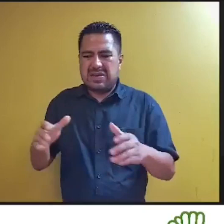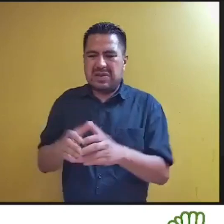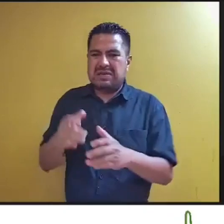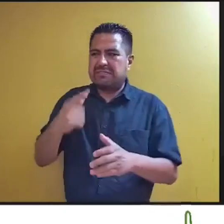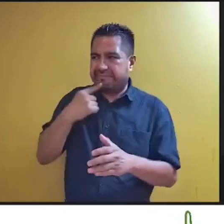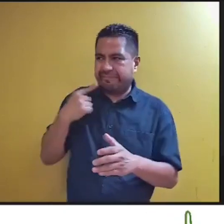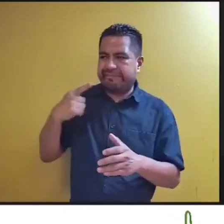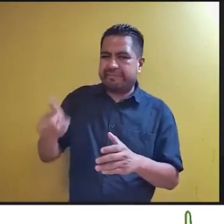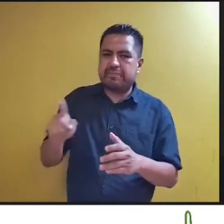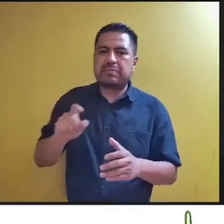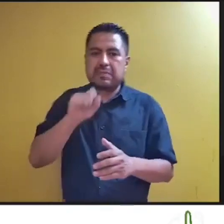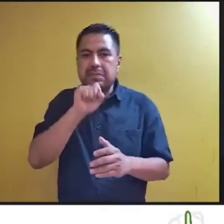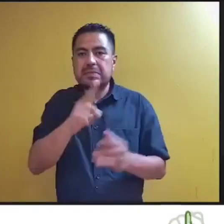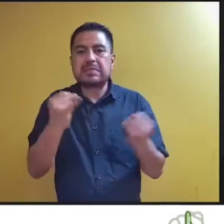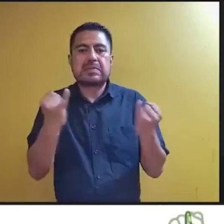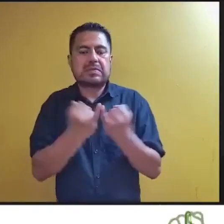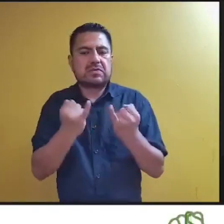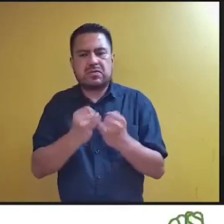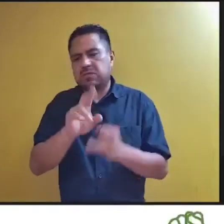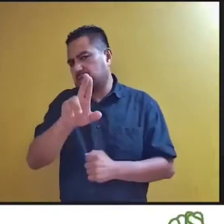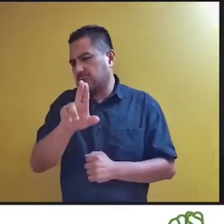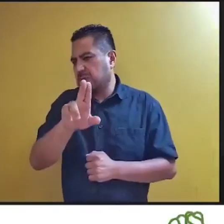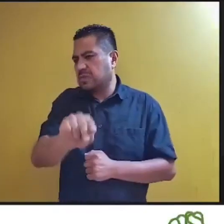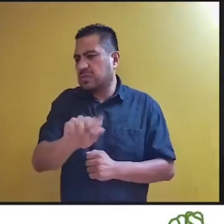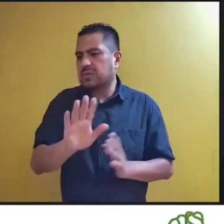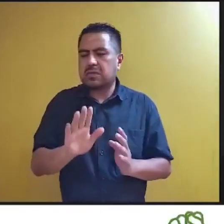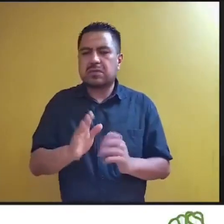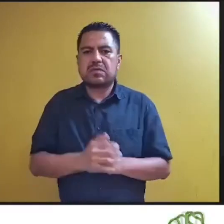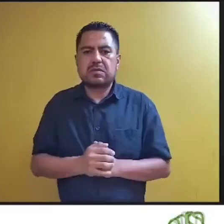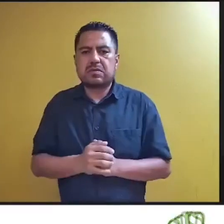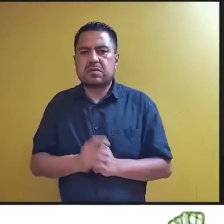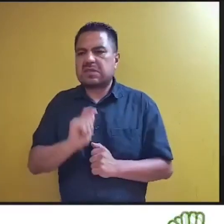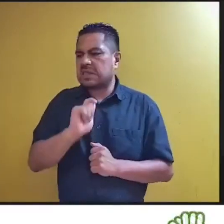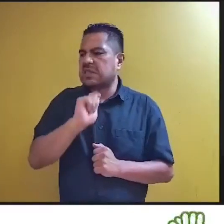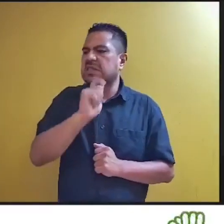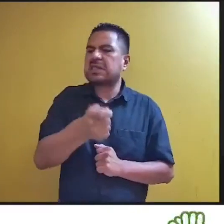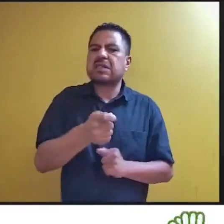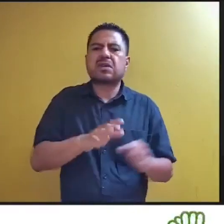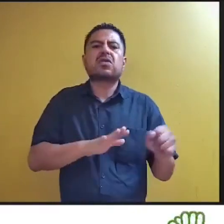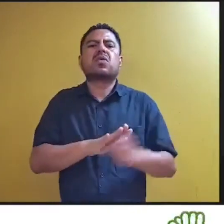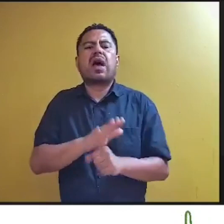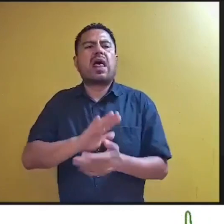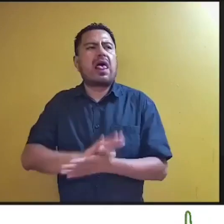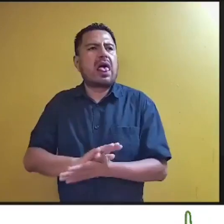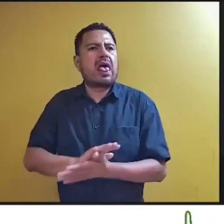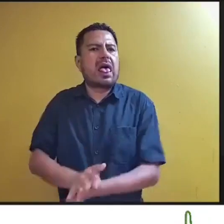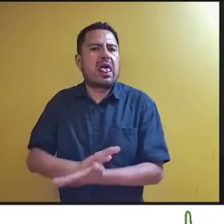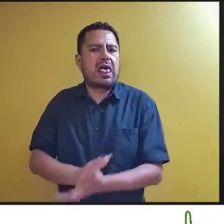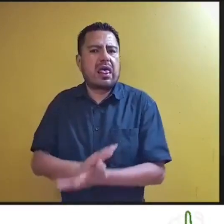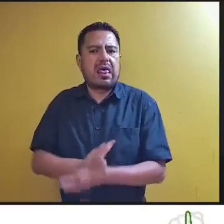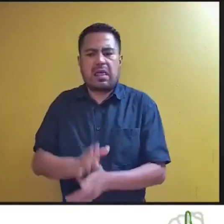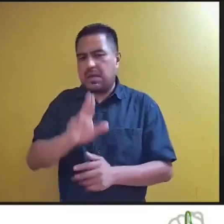justiciables, y que tampoco se trata de una discriminación.